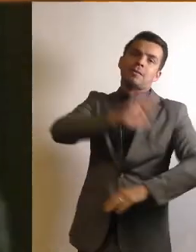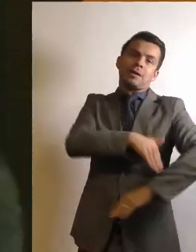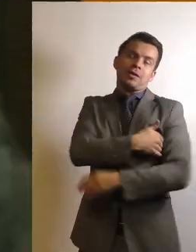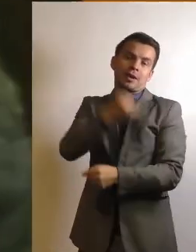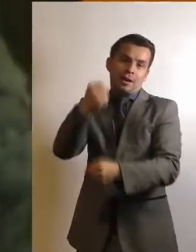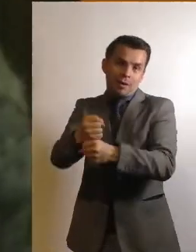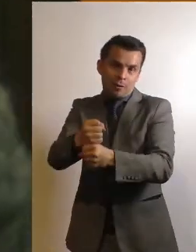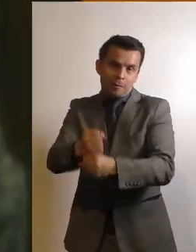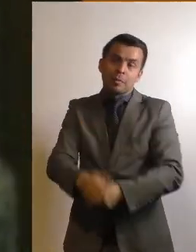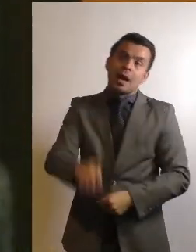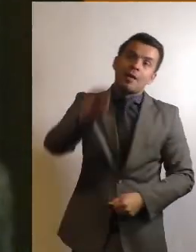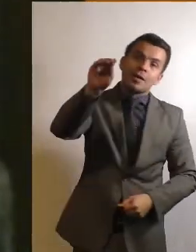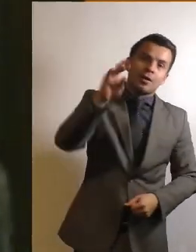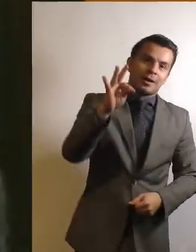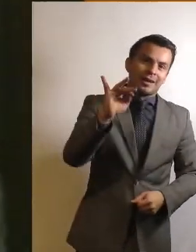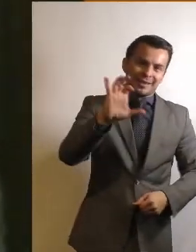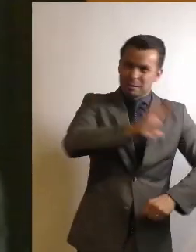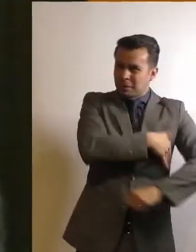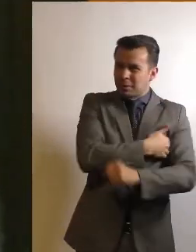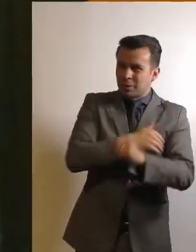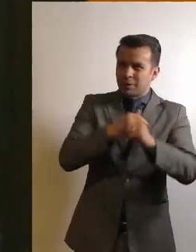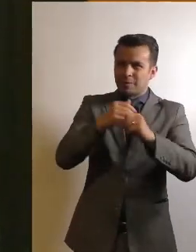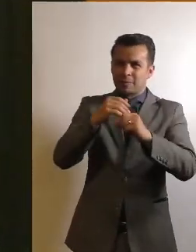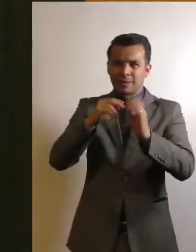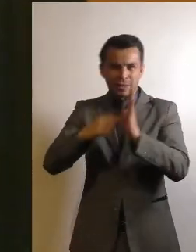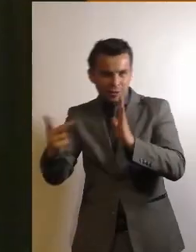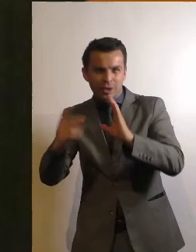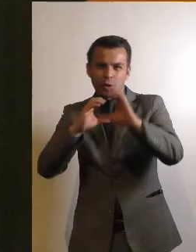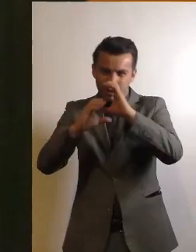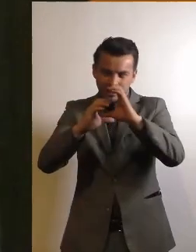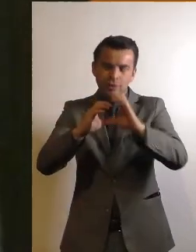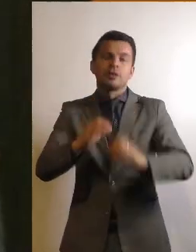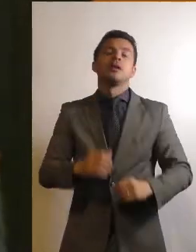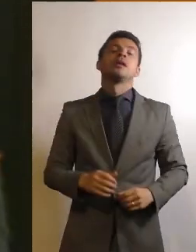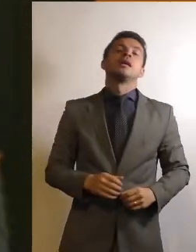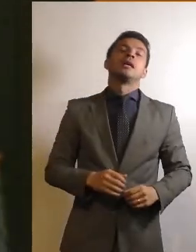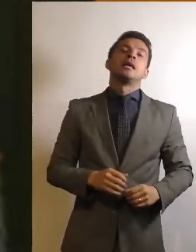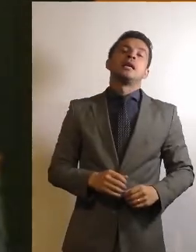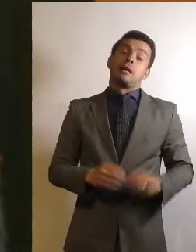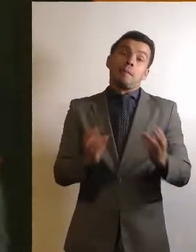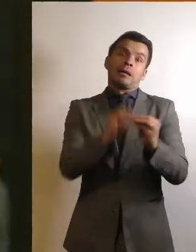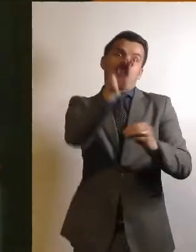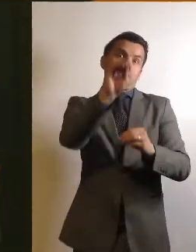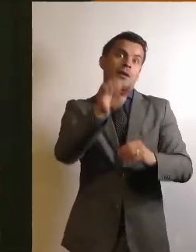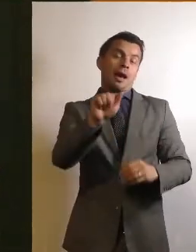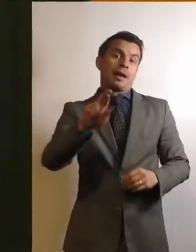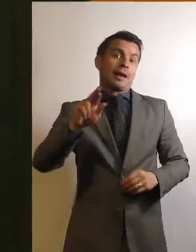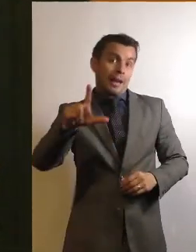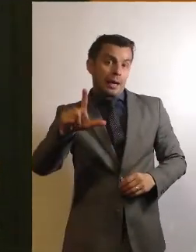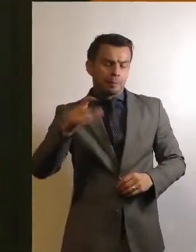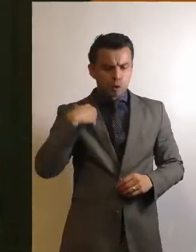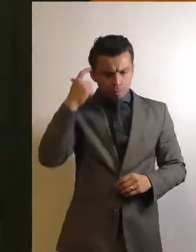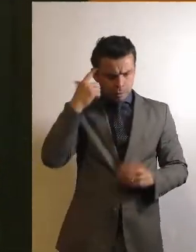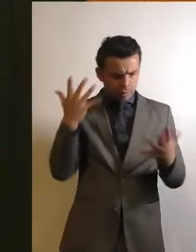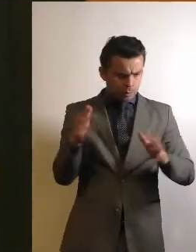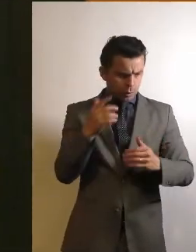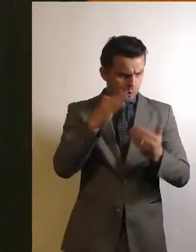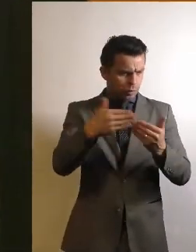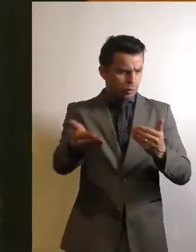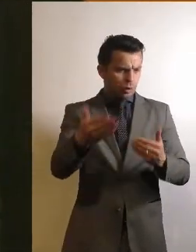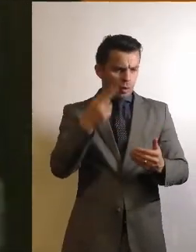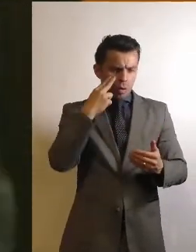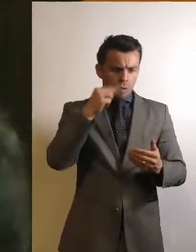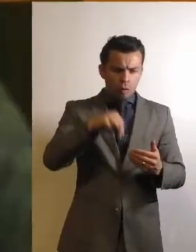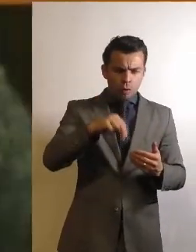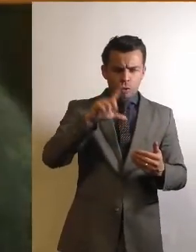es lo que estamos trabajando con la Vicerrectoría y aspiramos a que, yo creo que en junio, el doctor